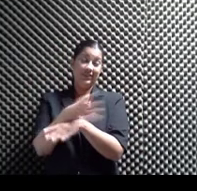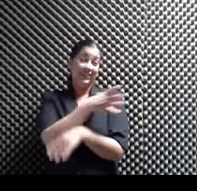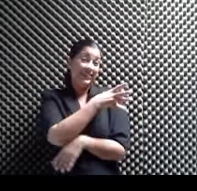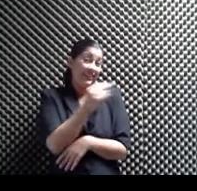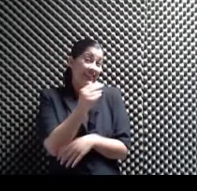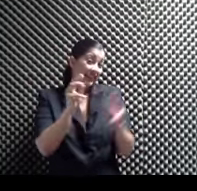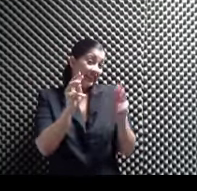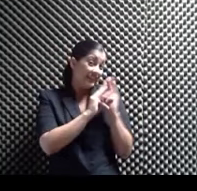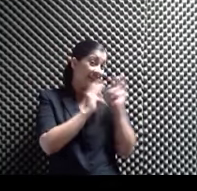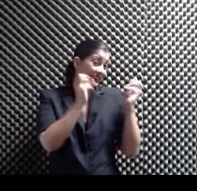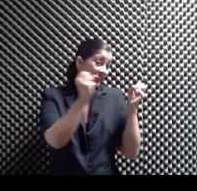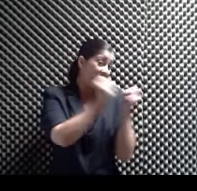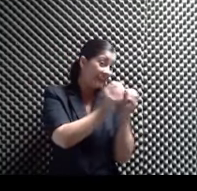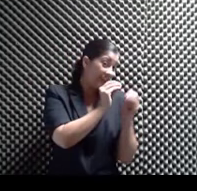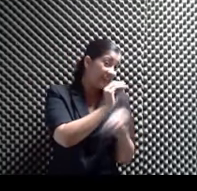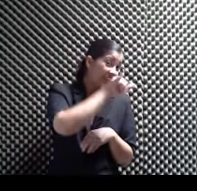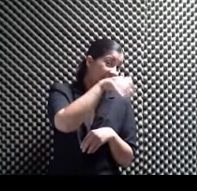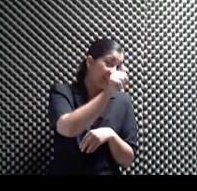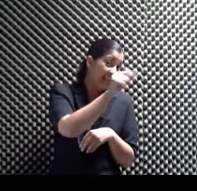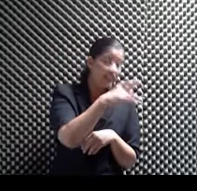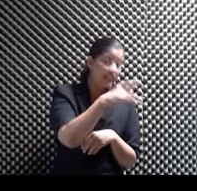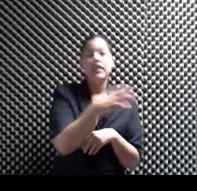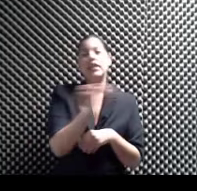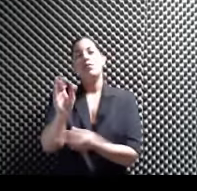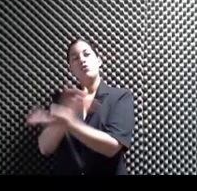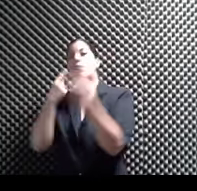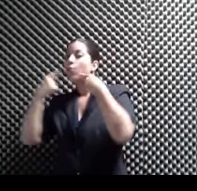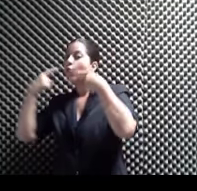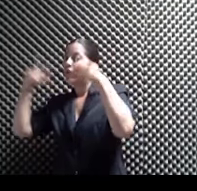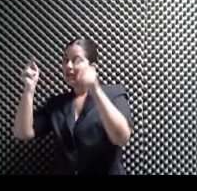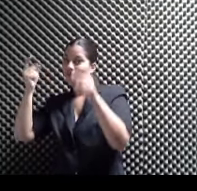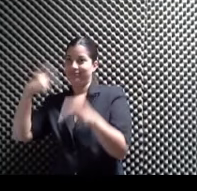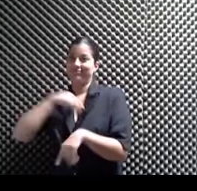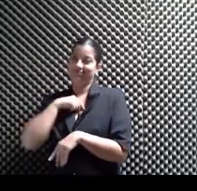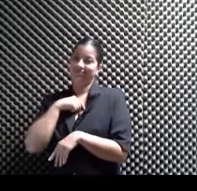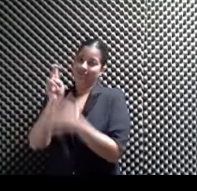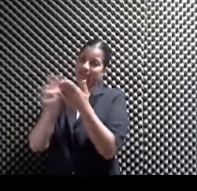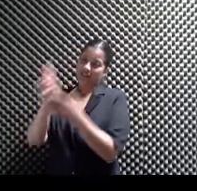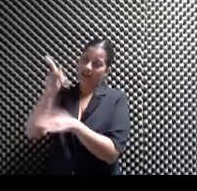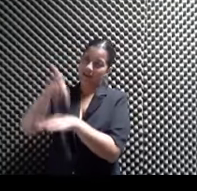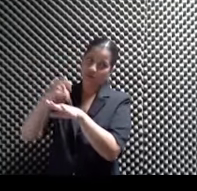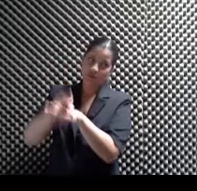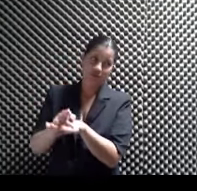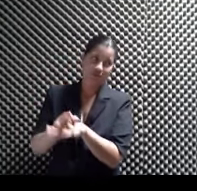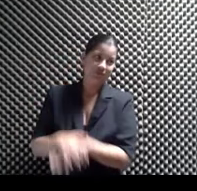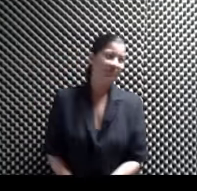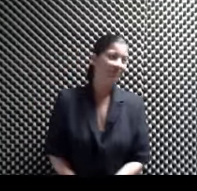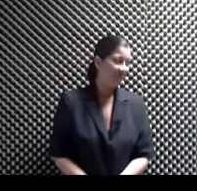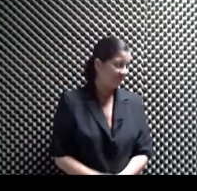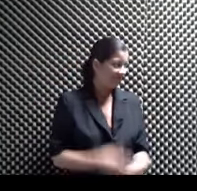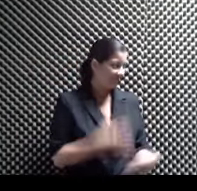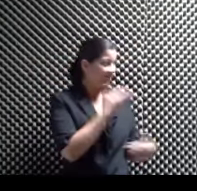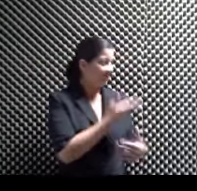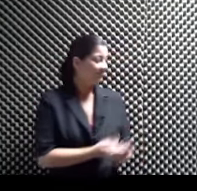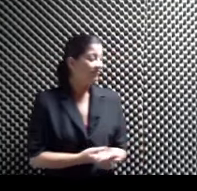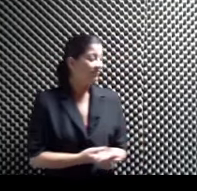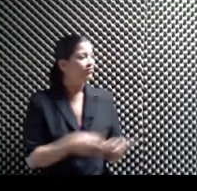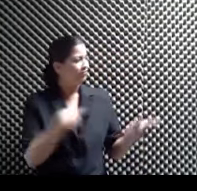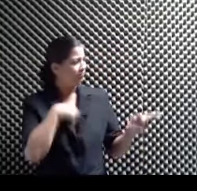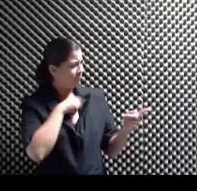jazz Y música popular De la Universidad De Puerto Rico De donde somos egresados Muy bien Ahí porque yo lo conocí Tomamos una clase Junto